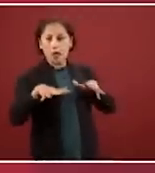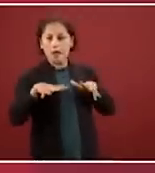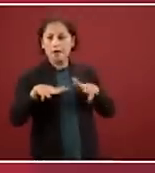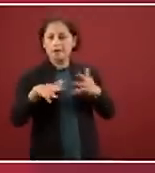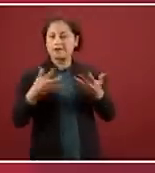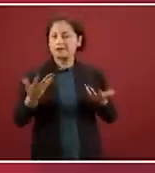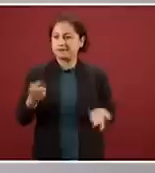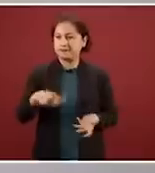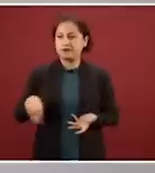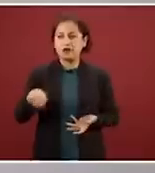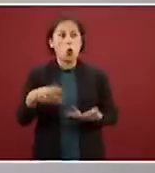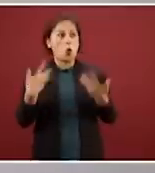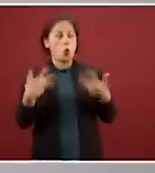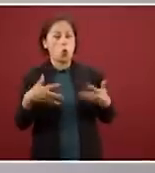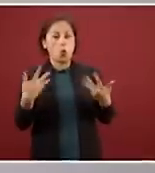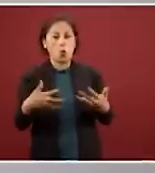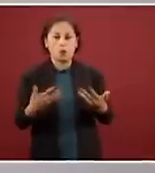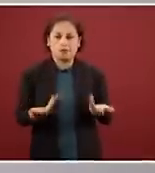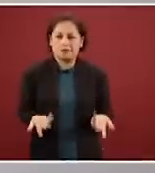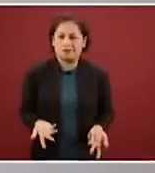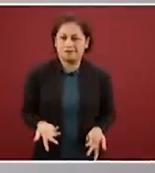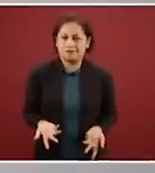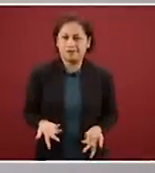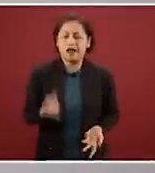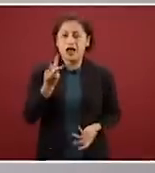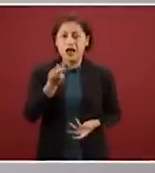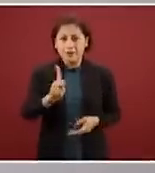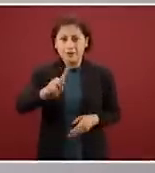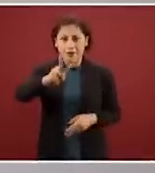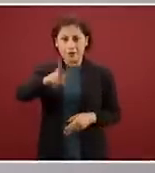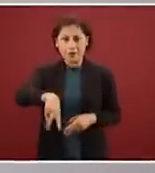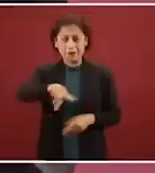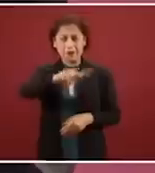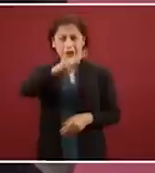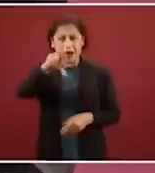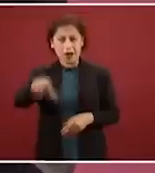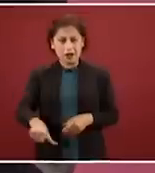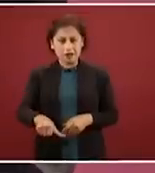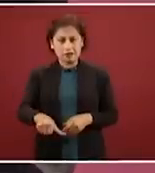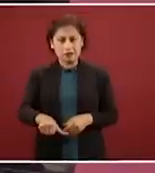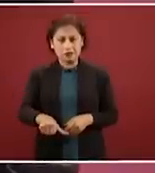Y el resultado, lo grave